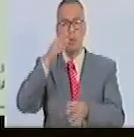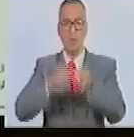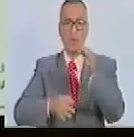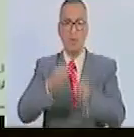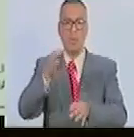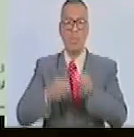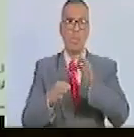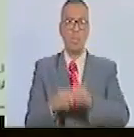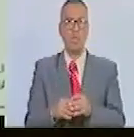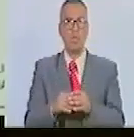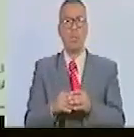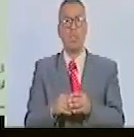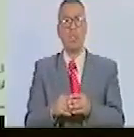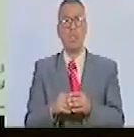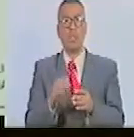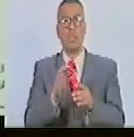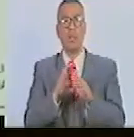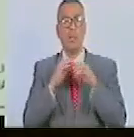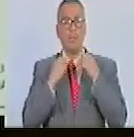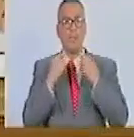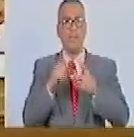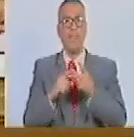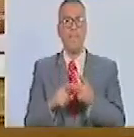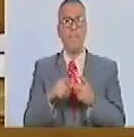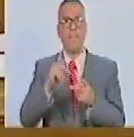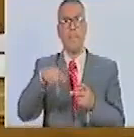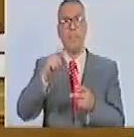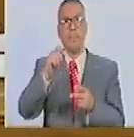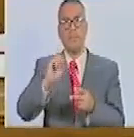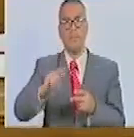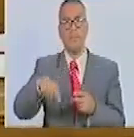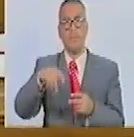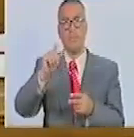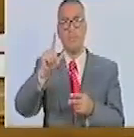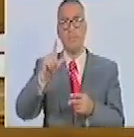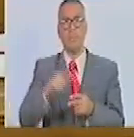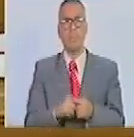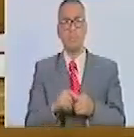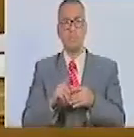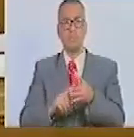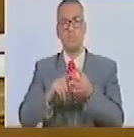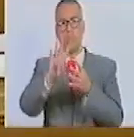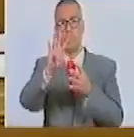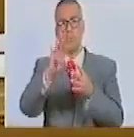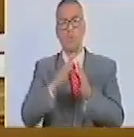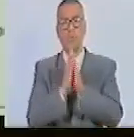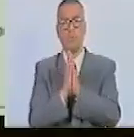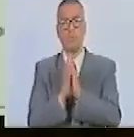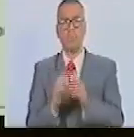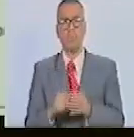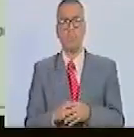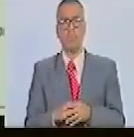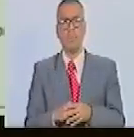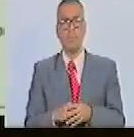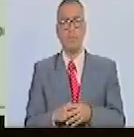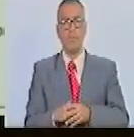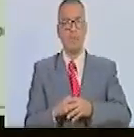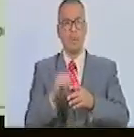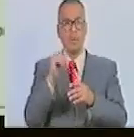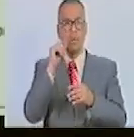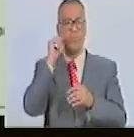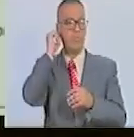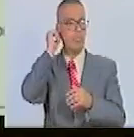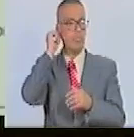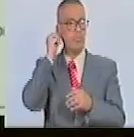jurídico de la Conferencia Episcopal. El número 4, por favor. La ciudadana